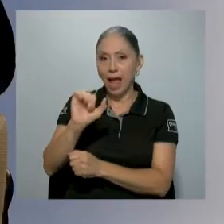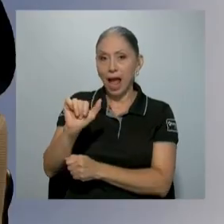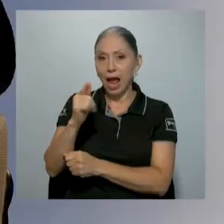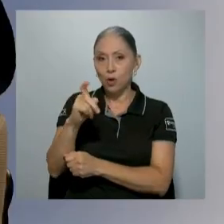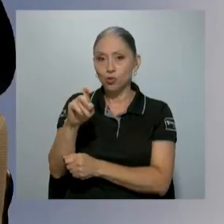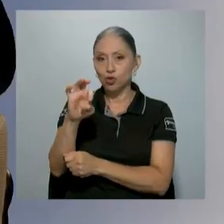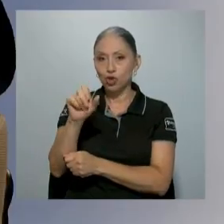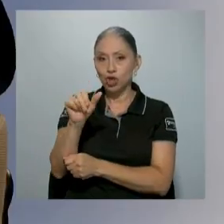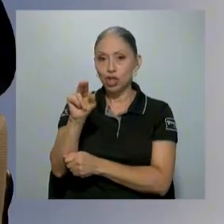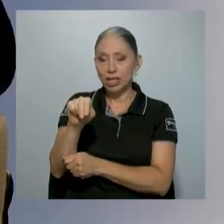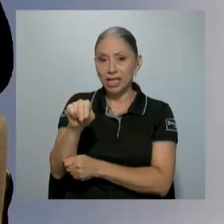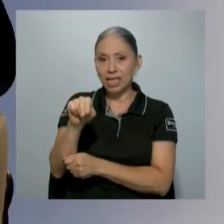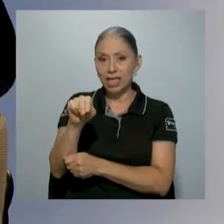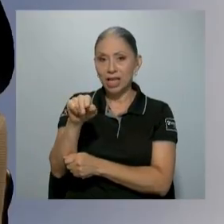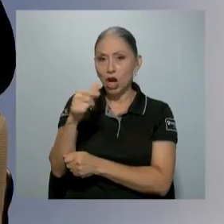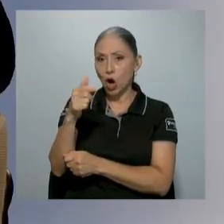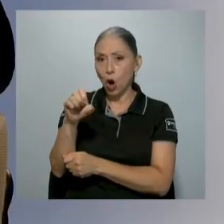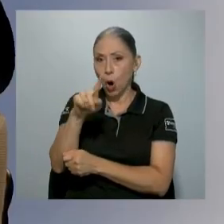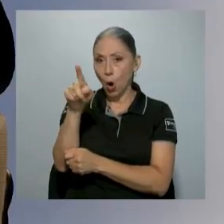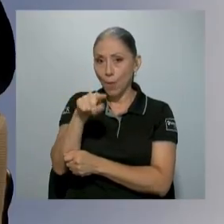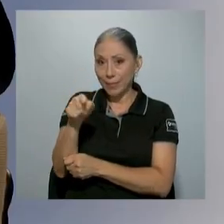Agustín Gómez,